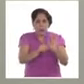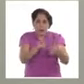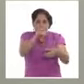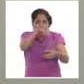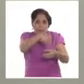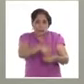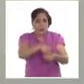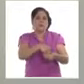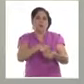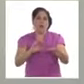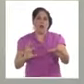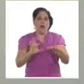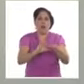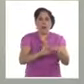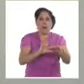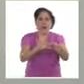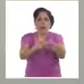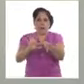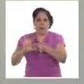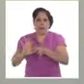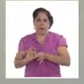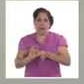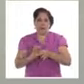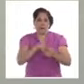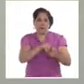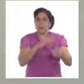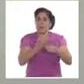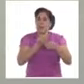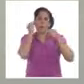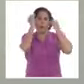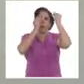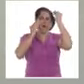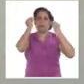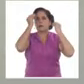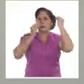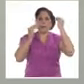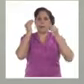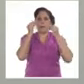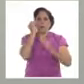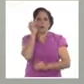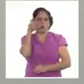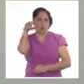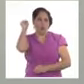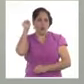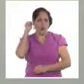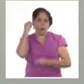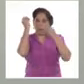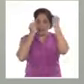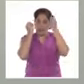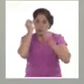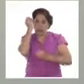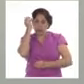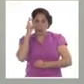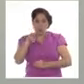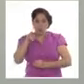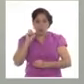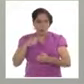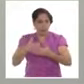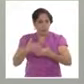estas cadenas de valor. Un pensamiento innovador en los modelos de gestión que hoy nuestras empresas desarrollen,